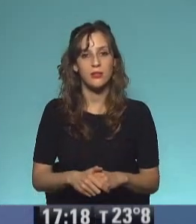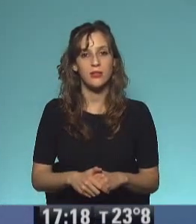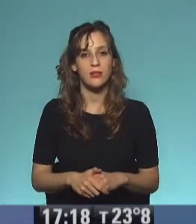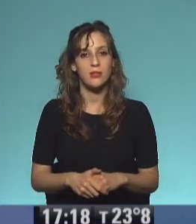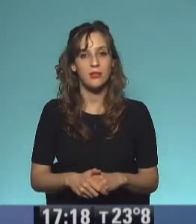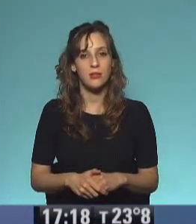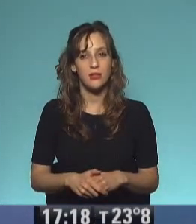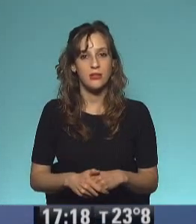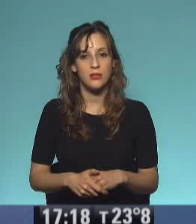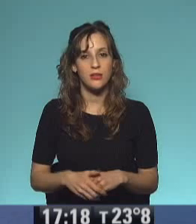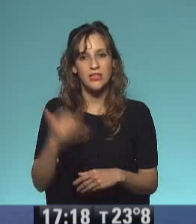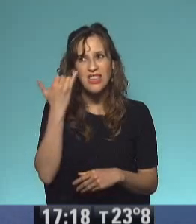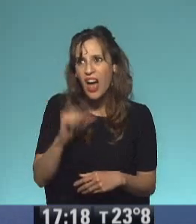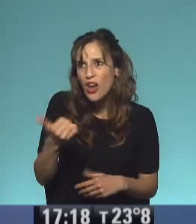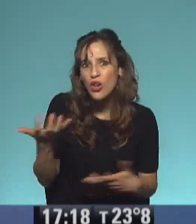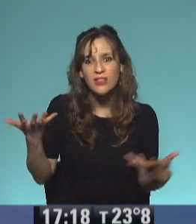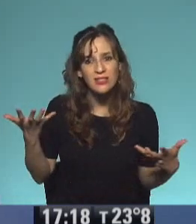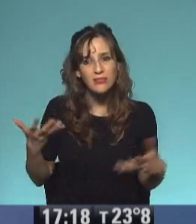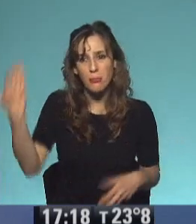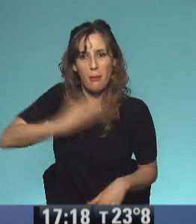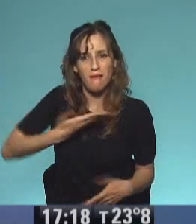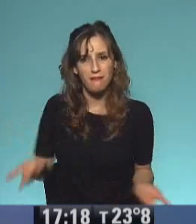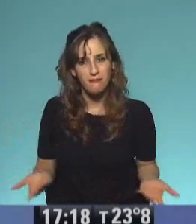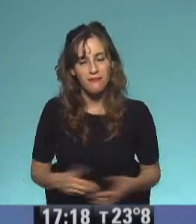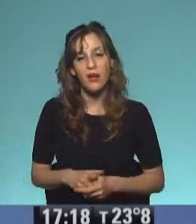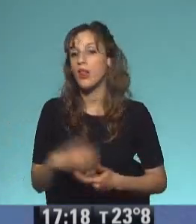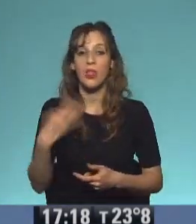Ni llegué, ya me ganó. Hay que llegar,